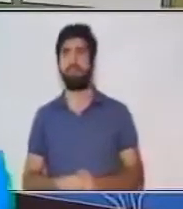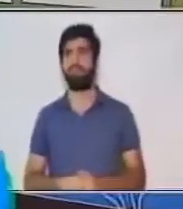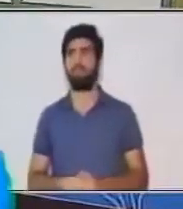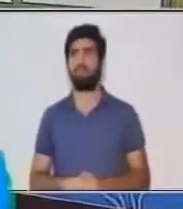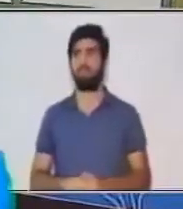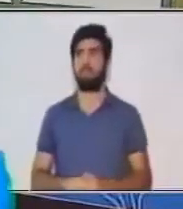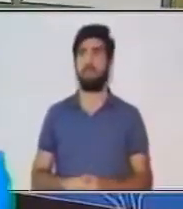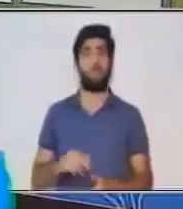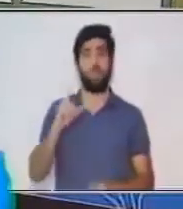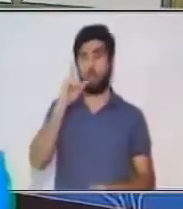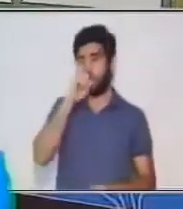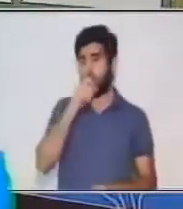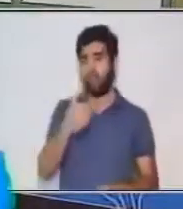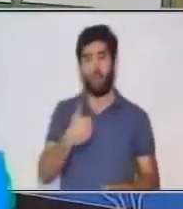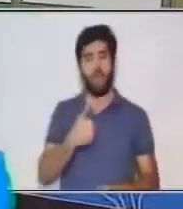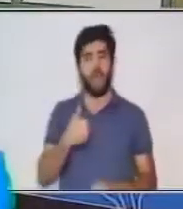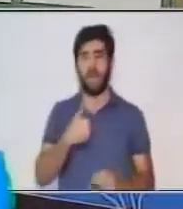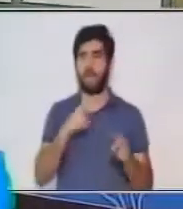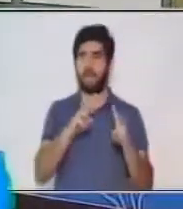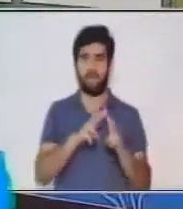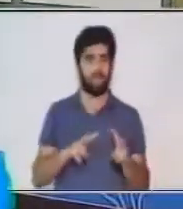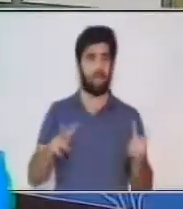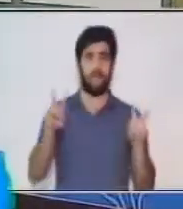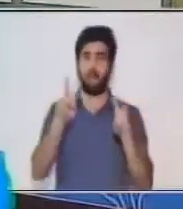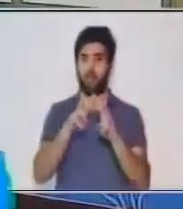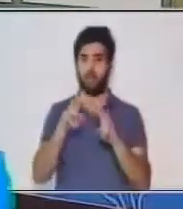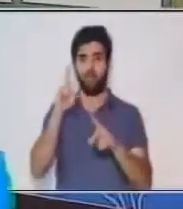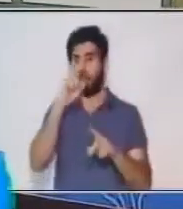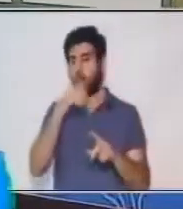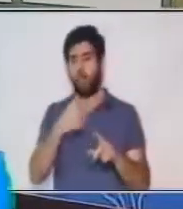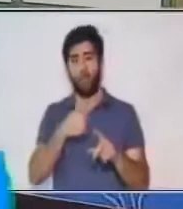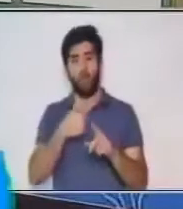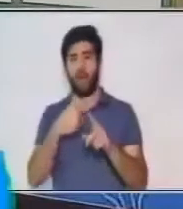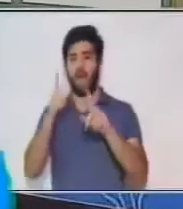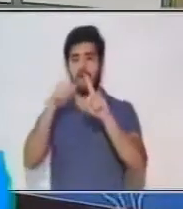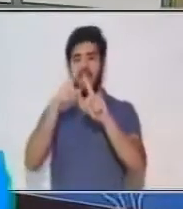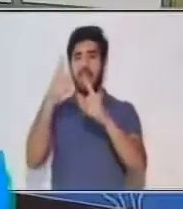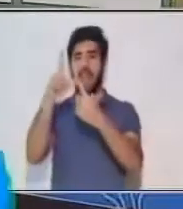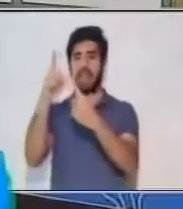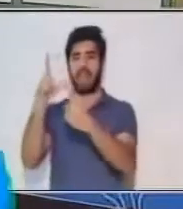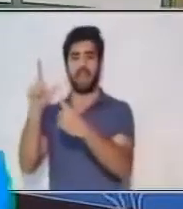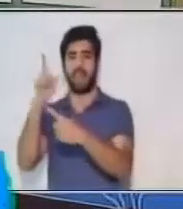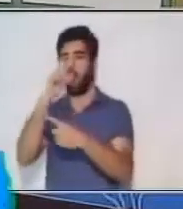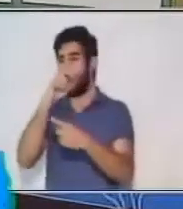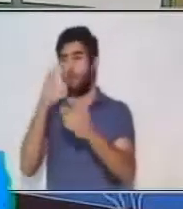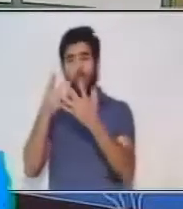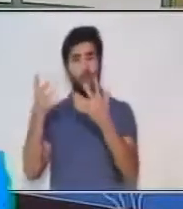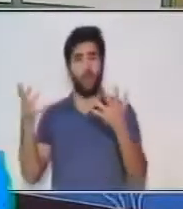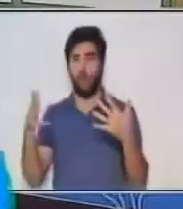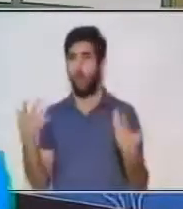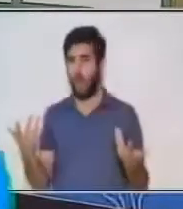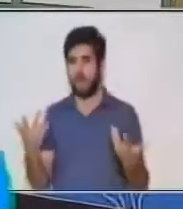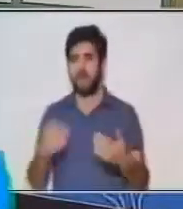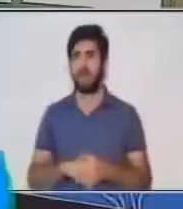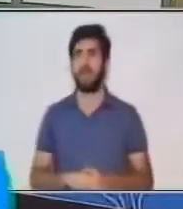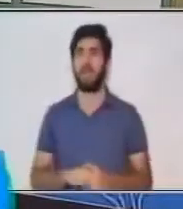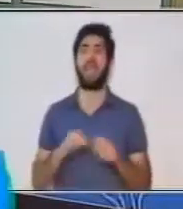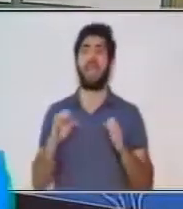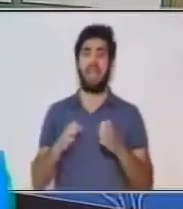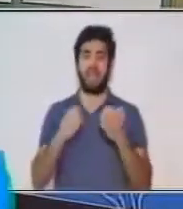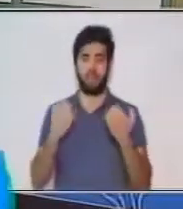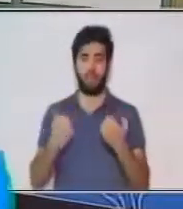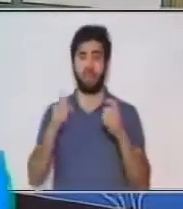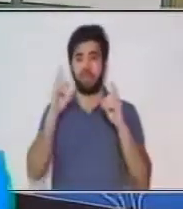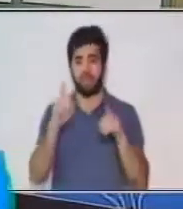No hay valores, no hay variables arriba, no hay variable. Entonces va a